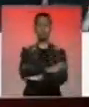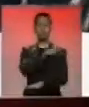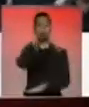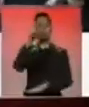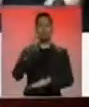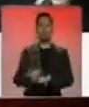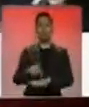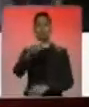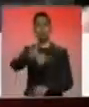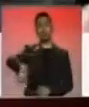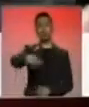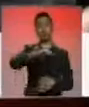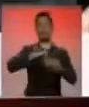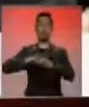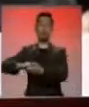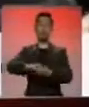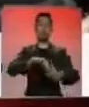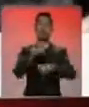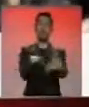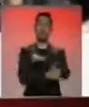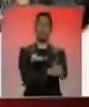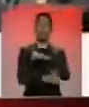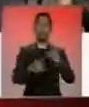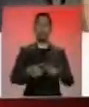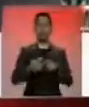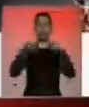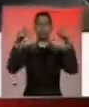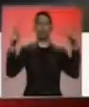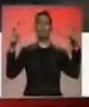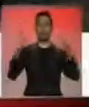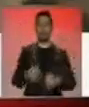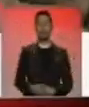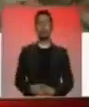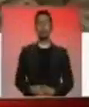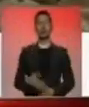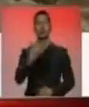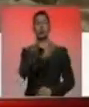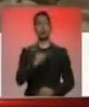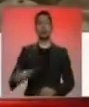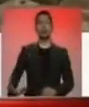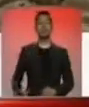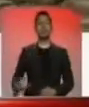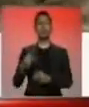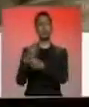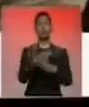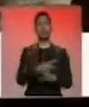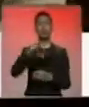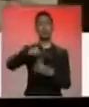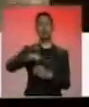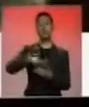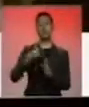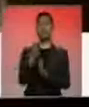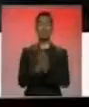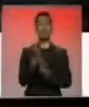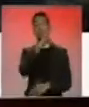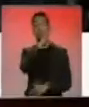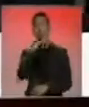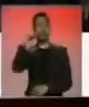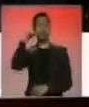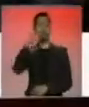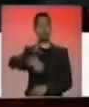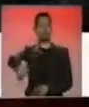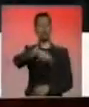en donde Alianza País obtuvo la mayoría de escaños. El presidente del organismo, Juan Pablo Pozo, dijo que se